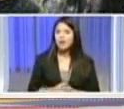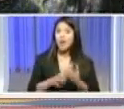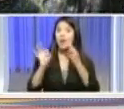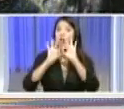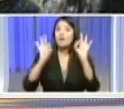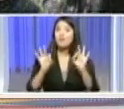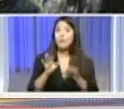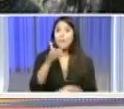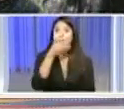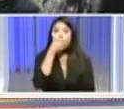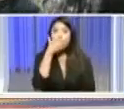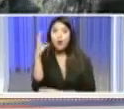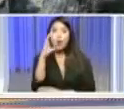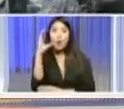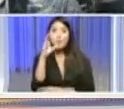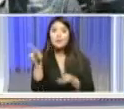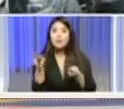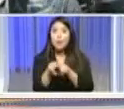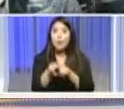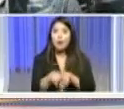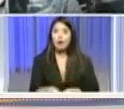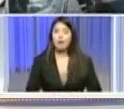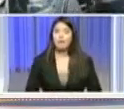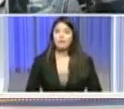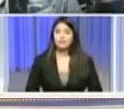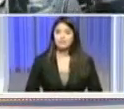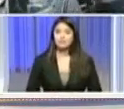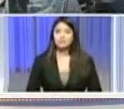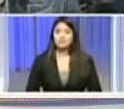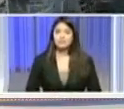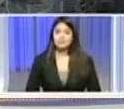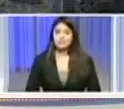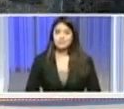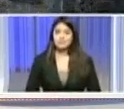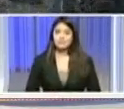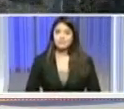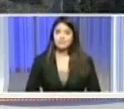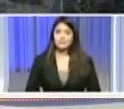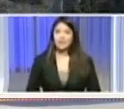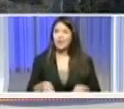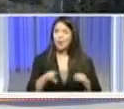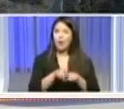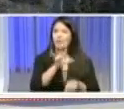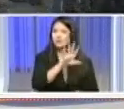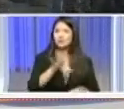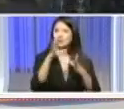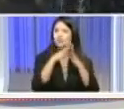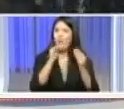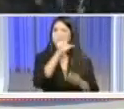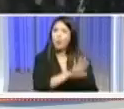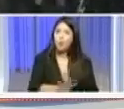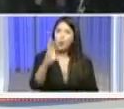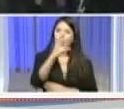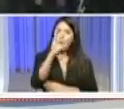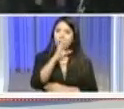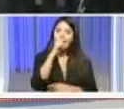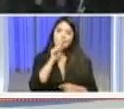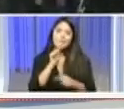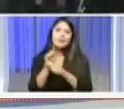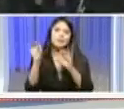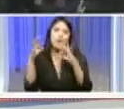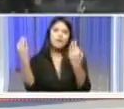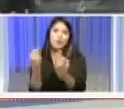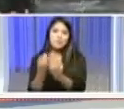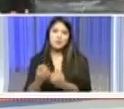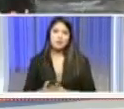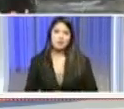del paramilitarismo colombiano de Medellín, del norte de Santander, amenazando familia,